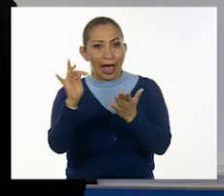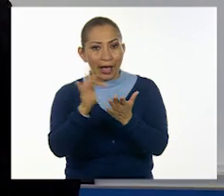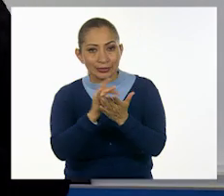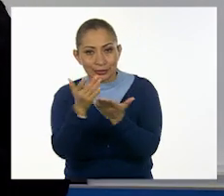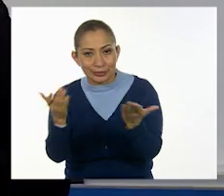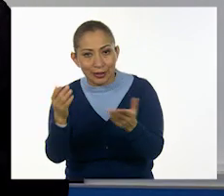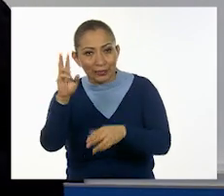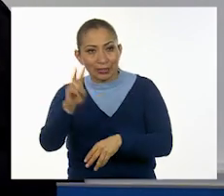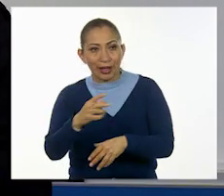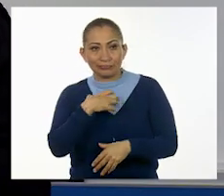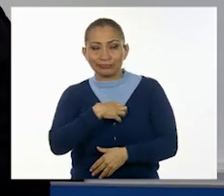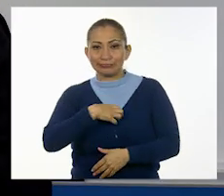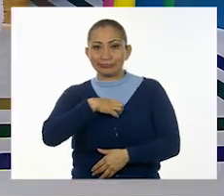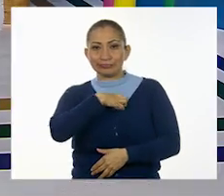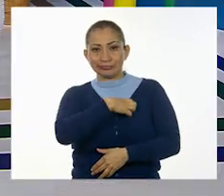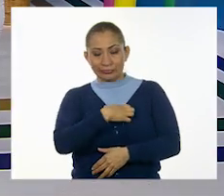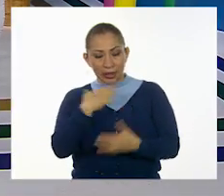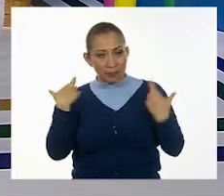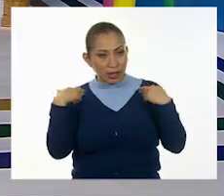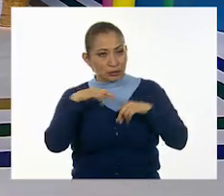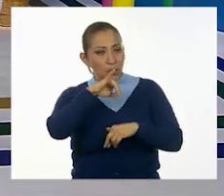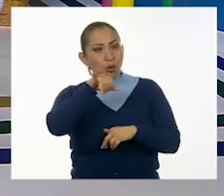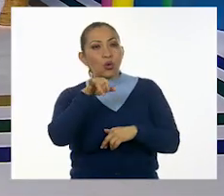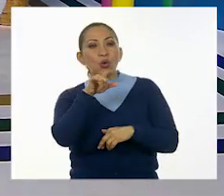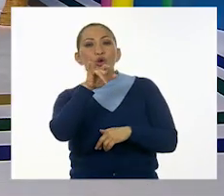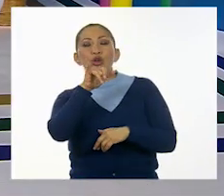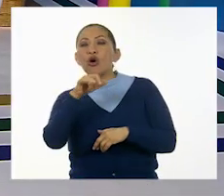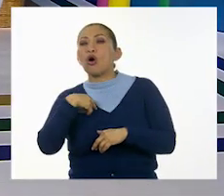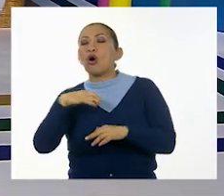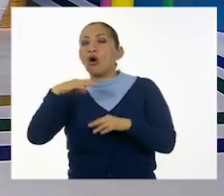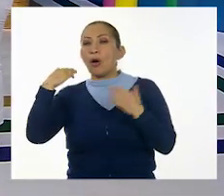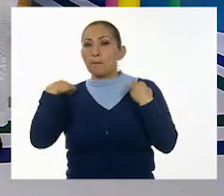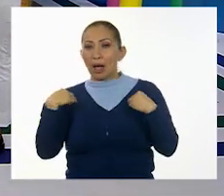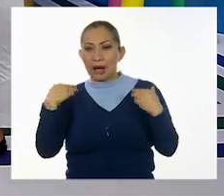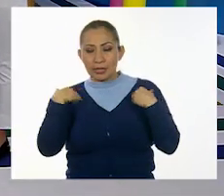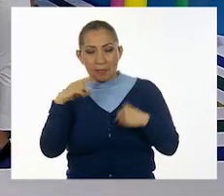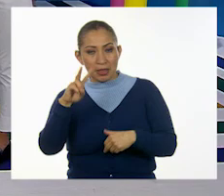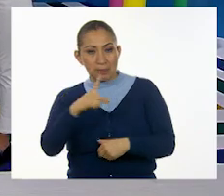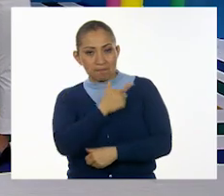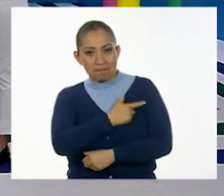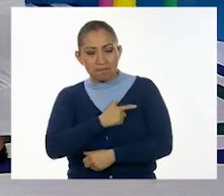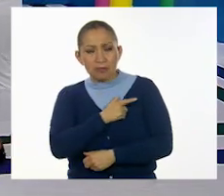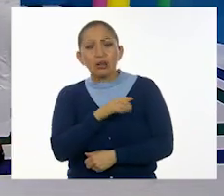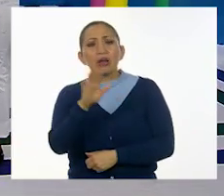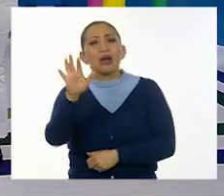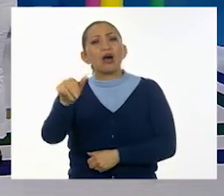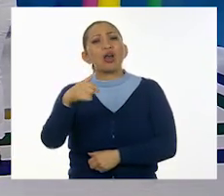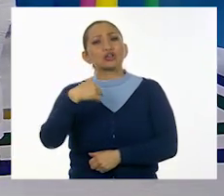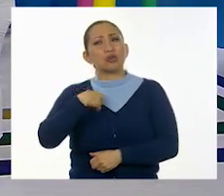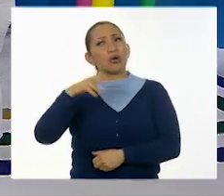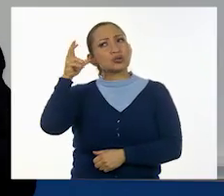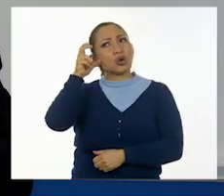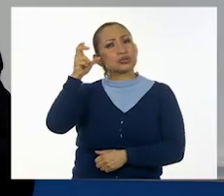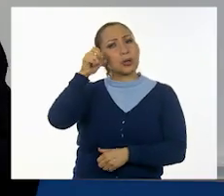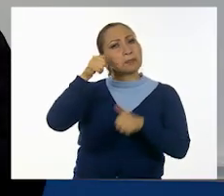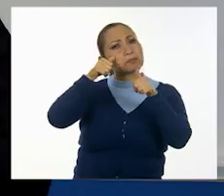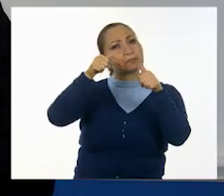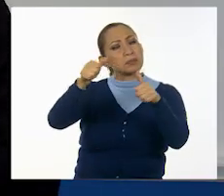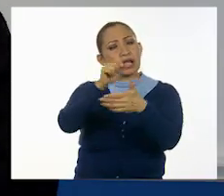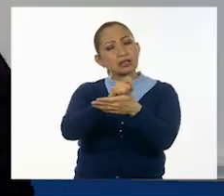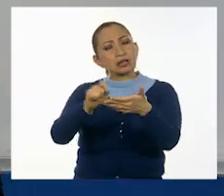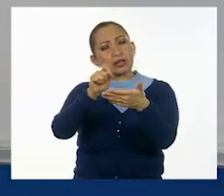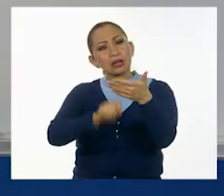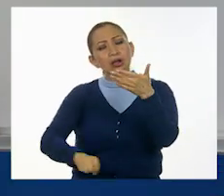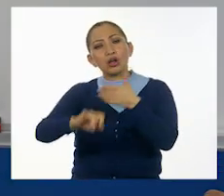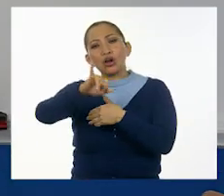La verdad estoy muy contento, maestro Julio, María, la verdad es un placer. Oigan, estuve escuchando atentamente al escritor